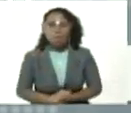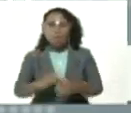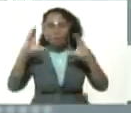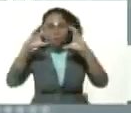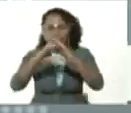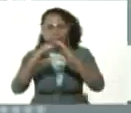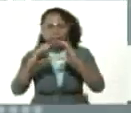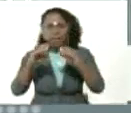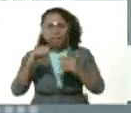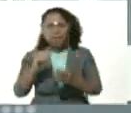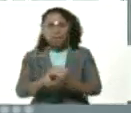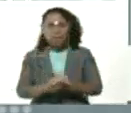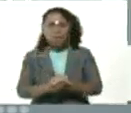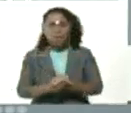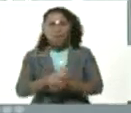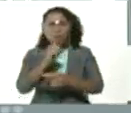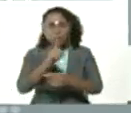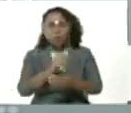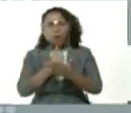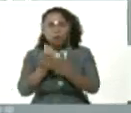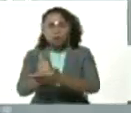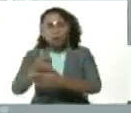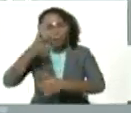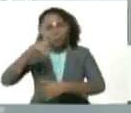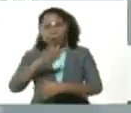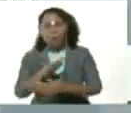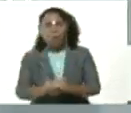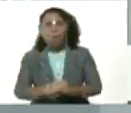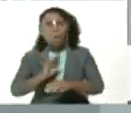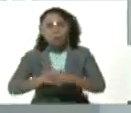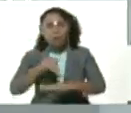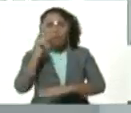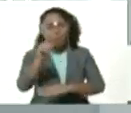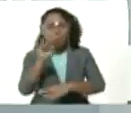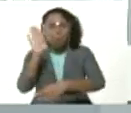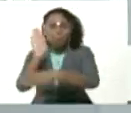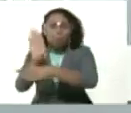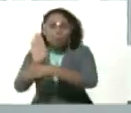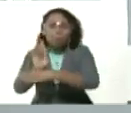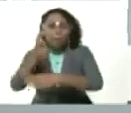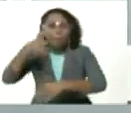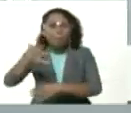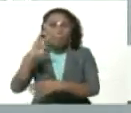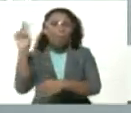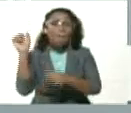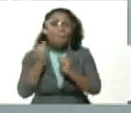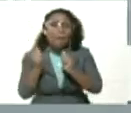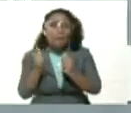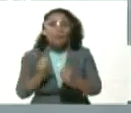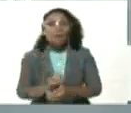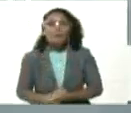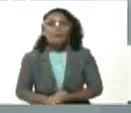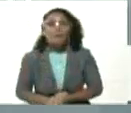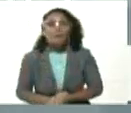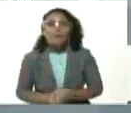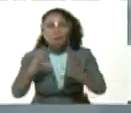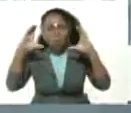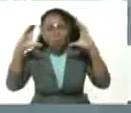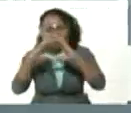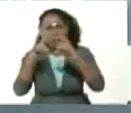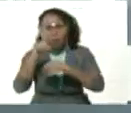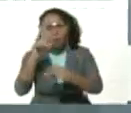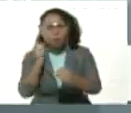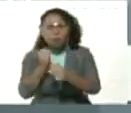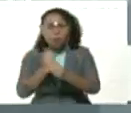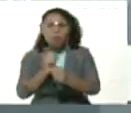Concéntrate, Jason, en ayudar al pueblo, porque tú eres el protector del pueblo de Mérida. Concéntrate en tu